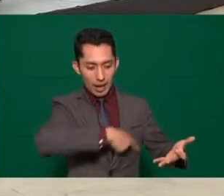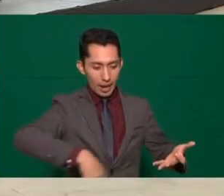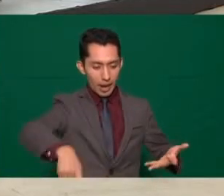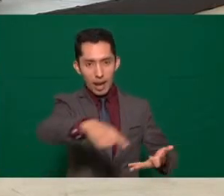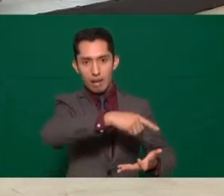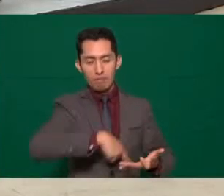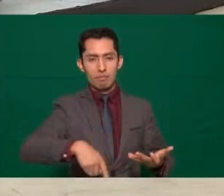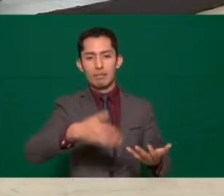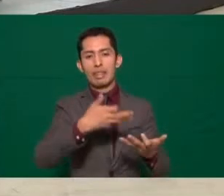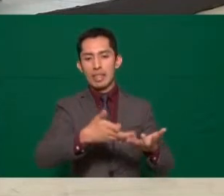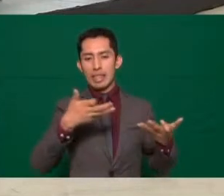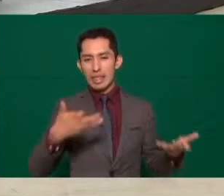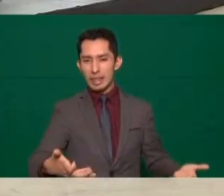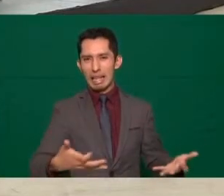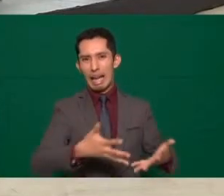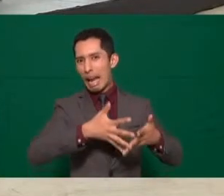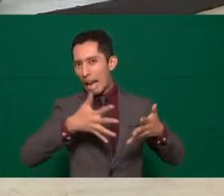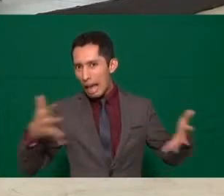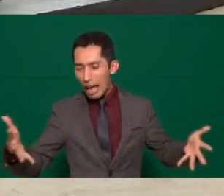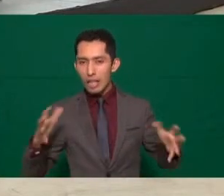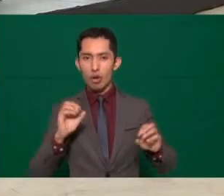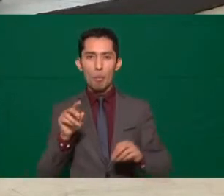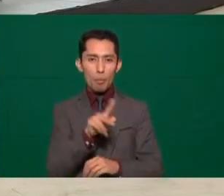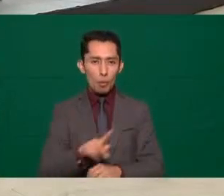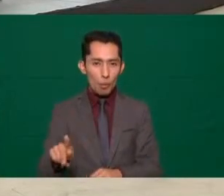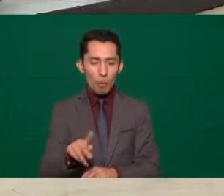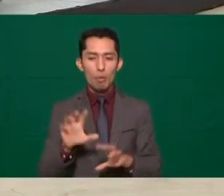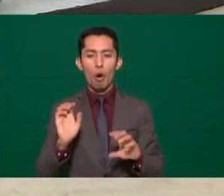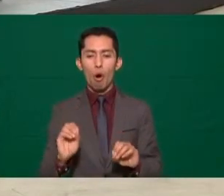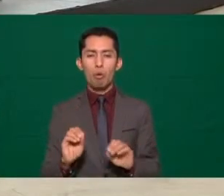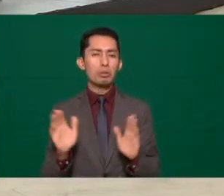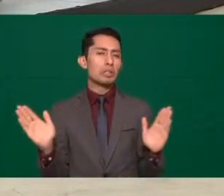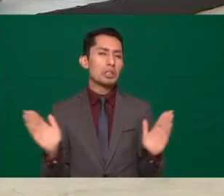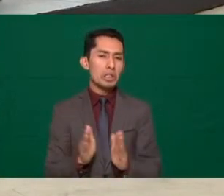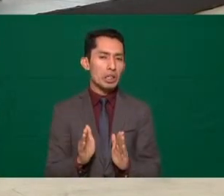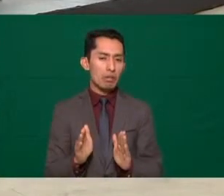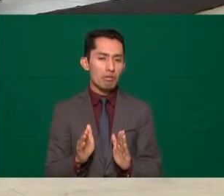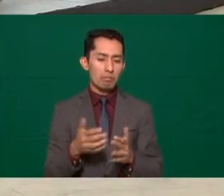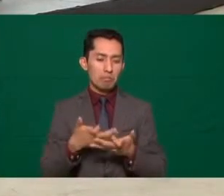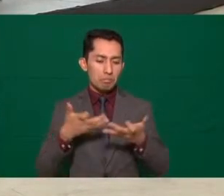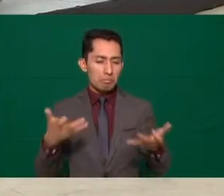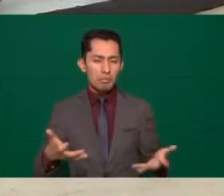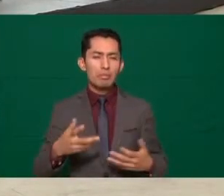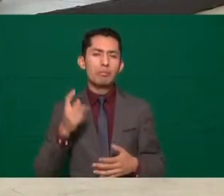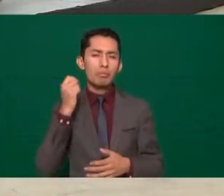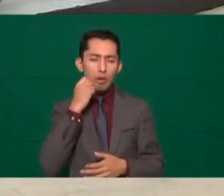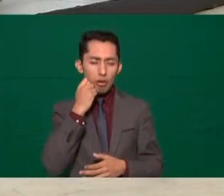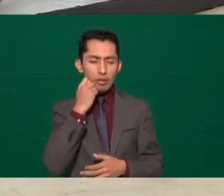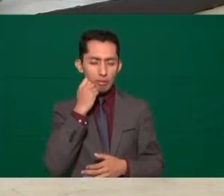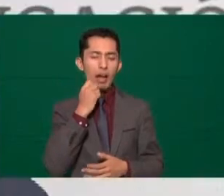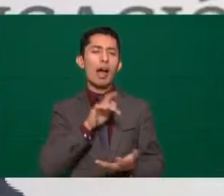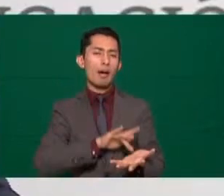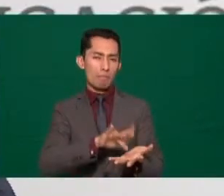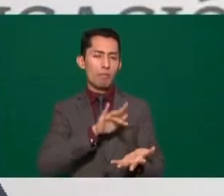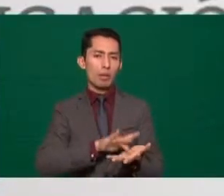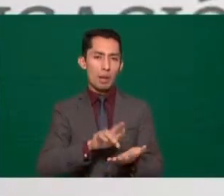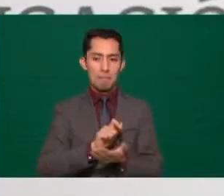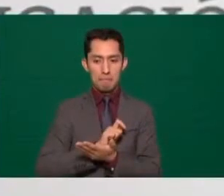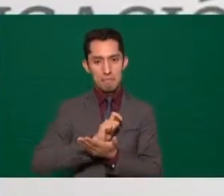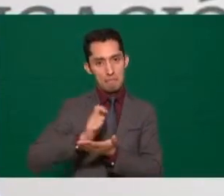ejidos, en comunidades o en pequeñas propiedades, y se les va a